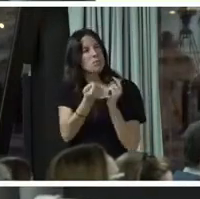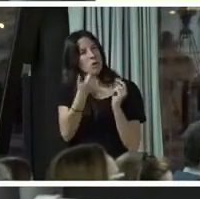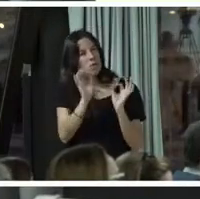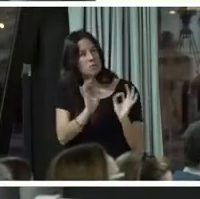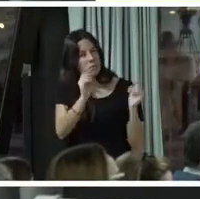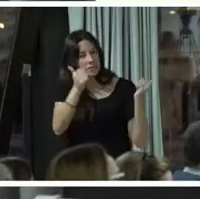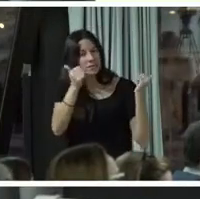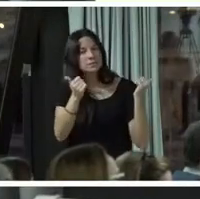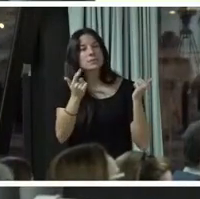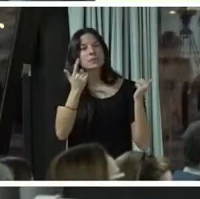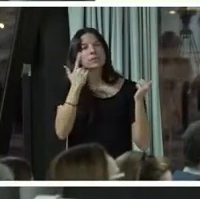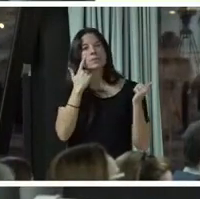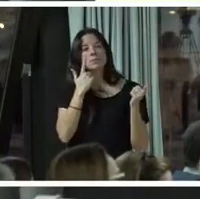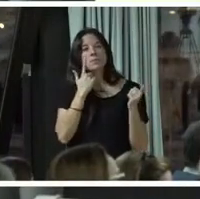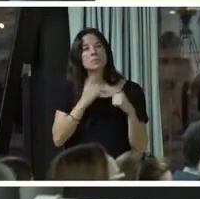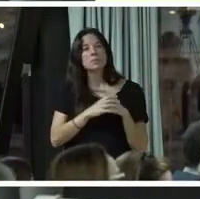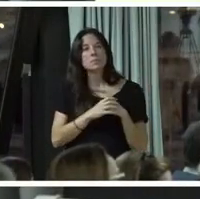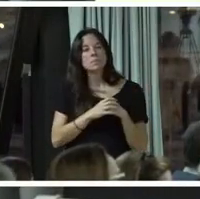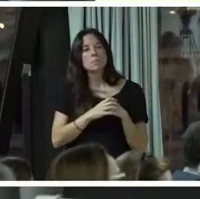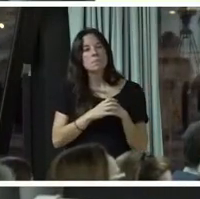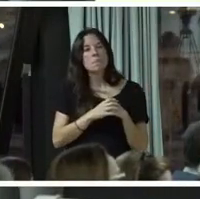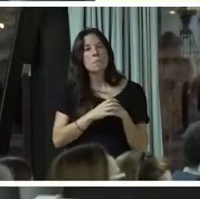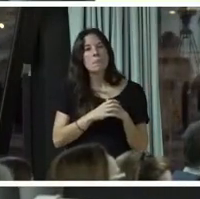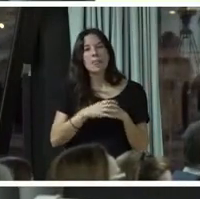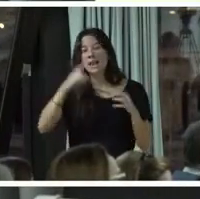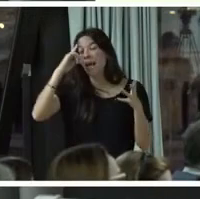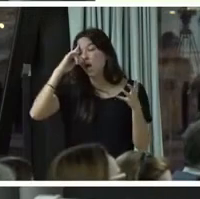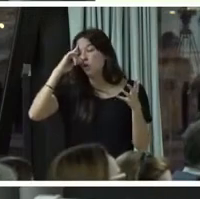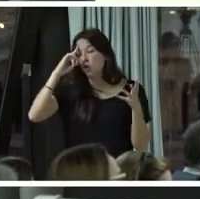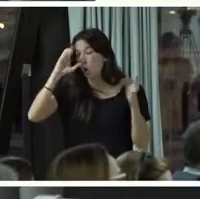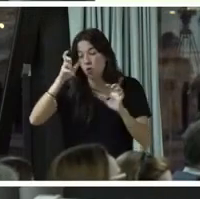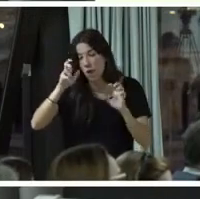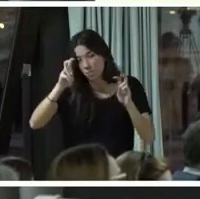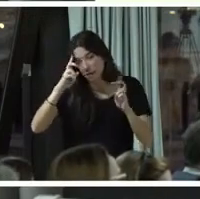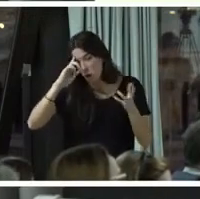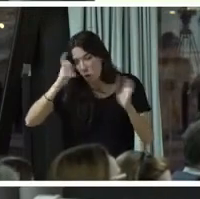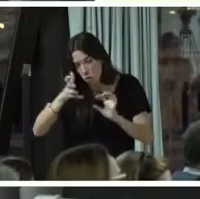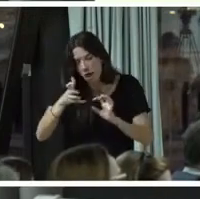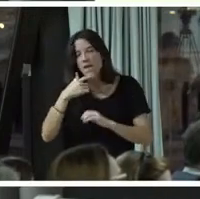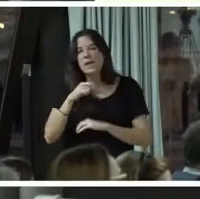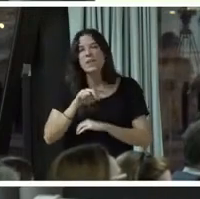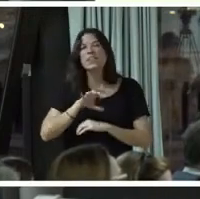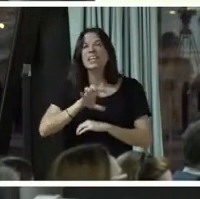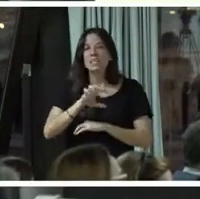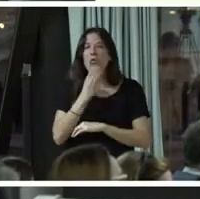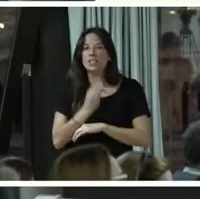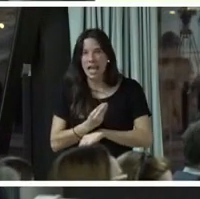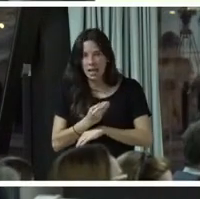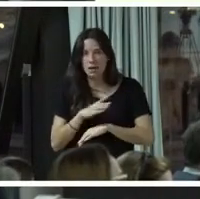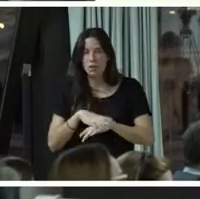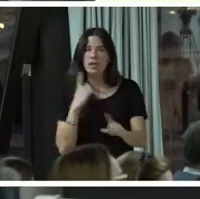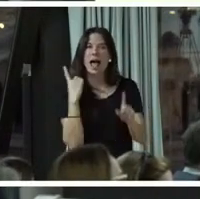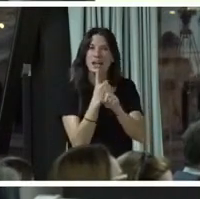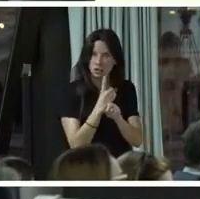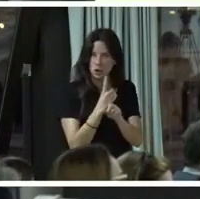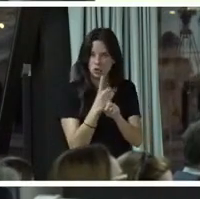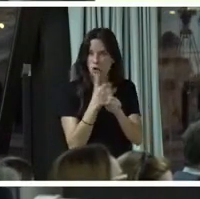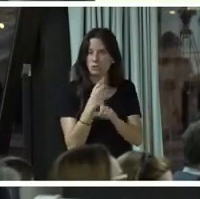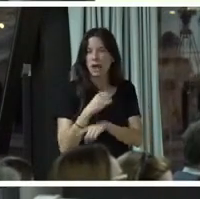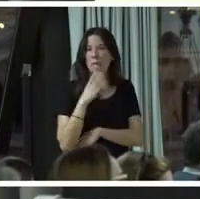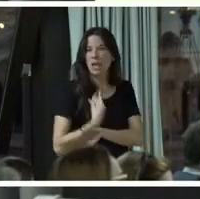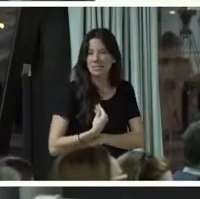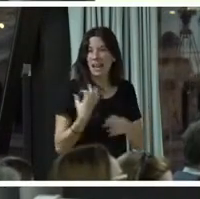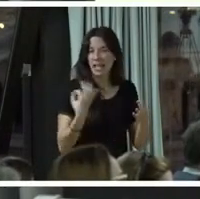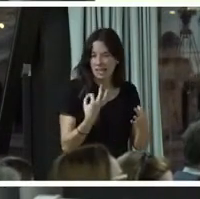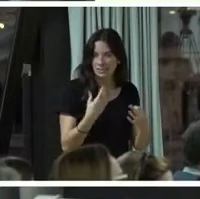la la bueno locura del estado de Israel en esa agresión hacia Palestina Y es que las eh entre